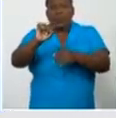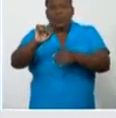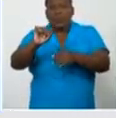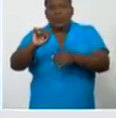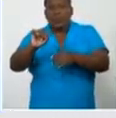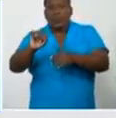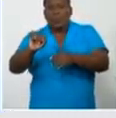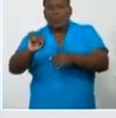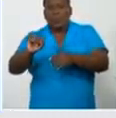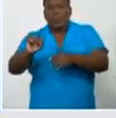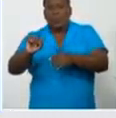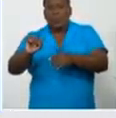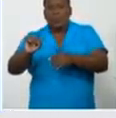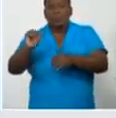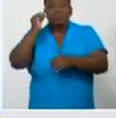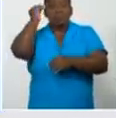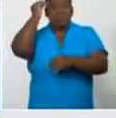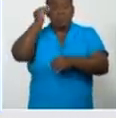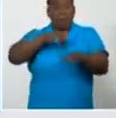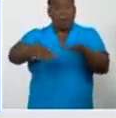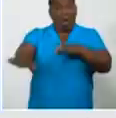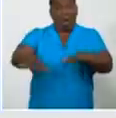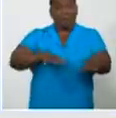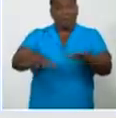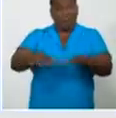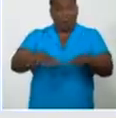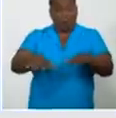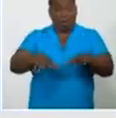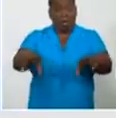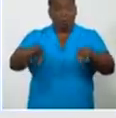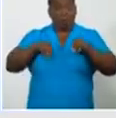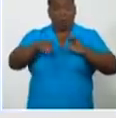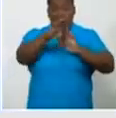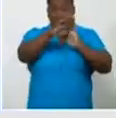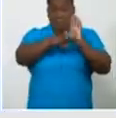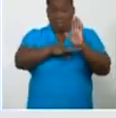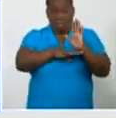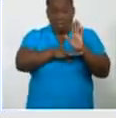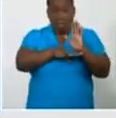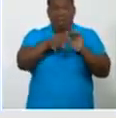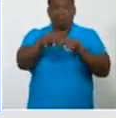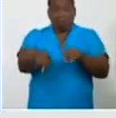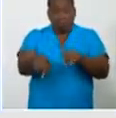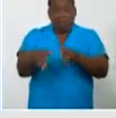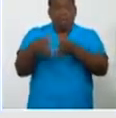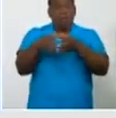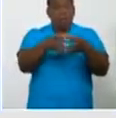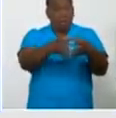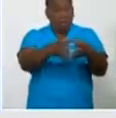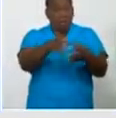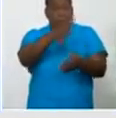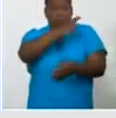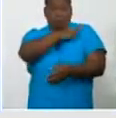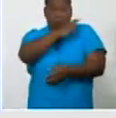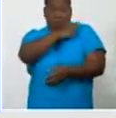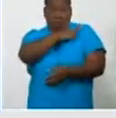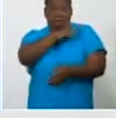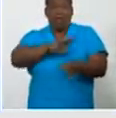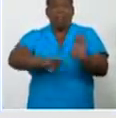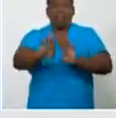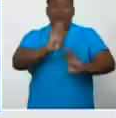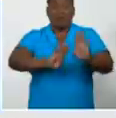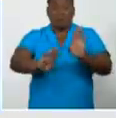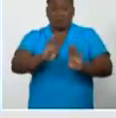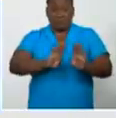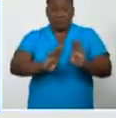Creemos que con las acciones que se van tomando, conducidos por su Consejo de Defensa, lo van a lograr, pero todavía